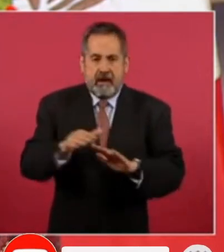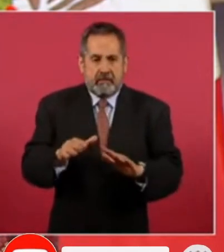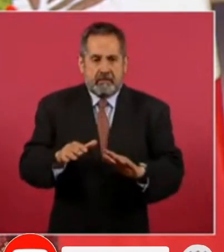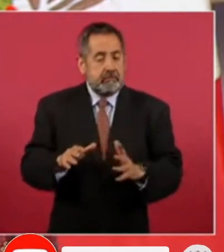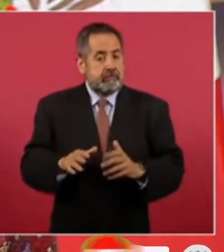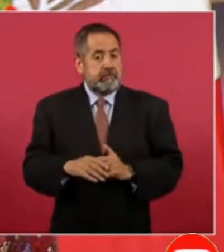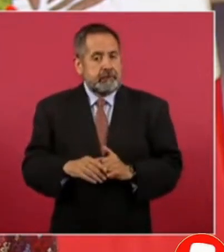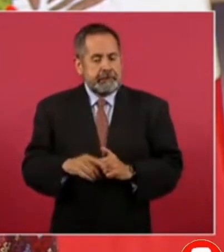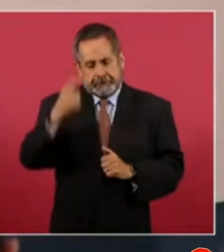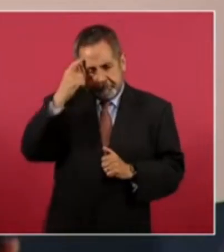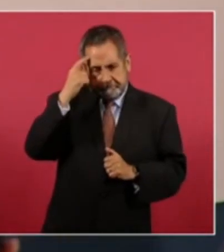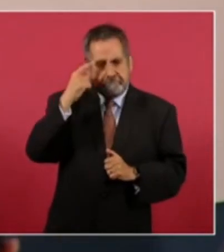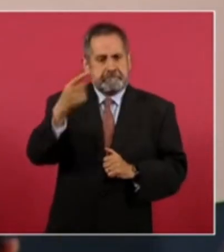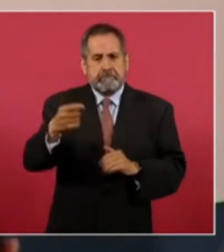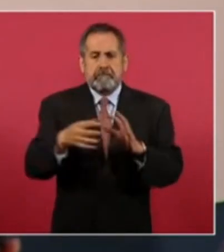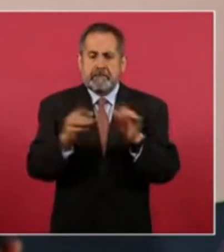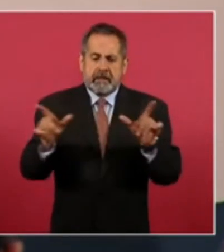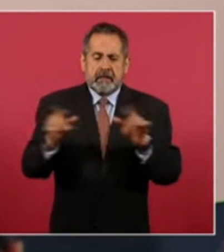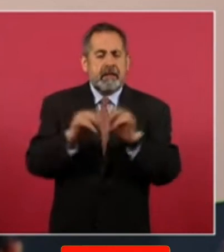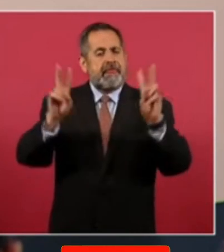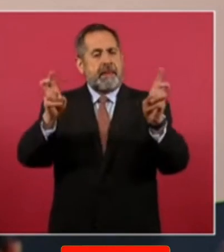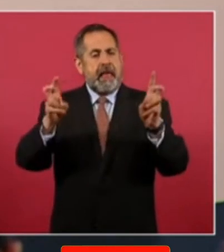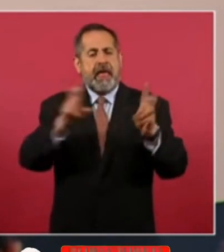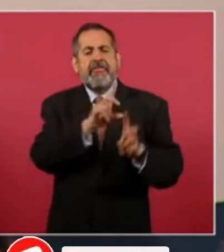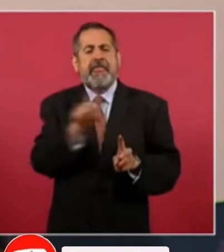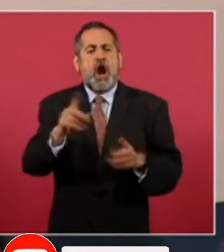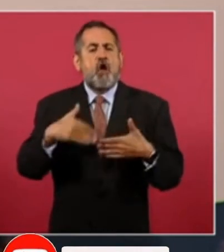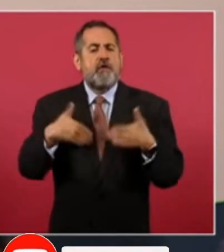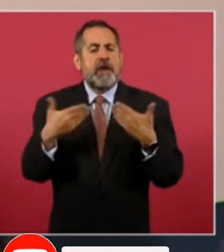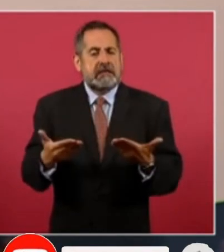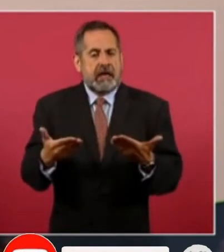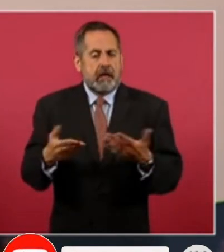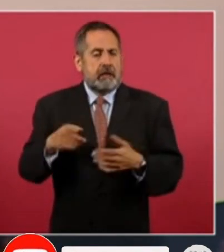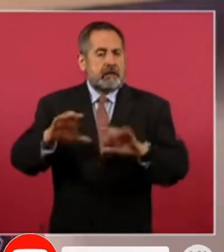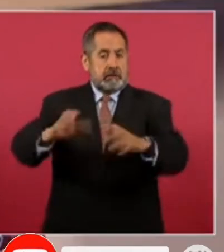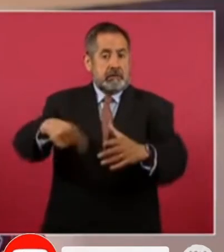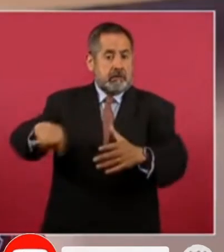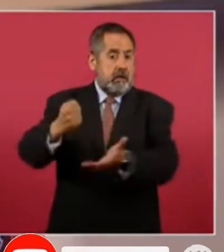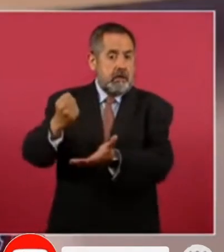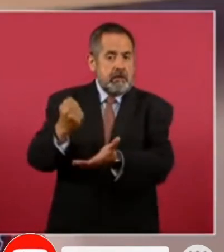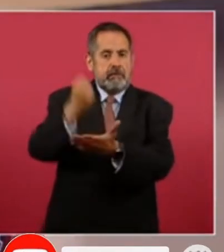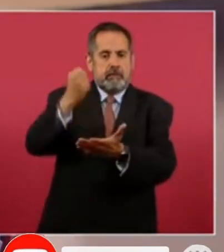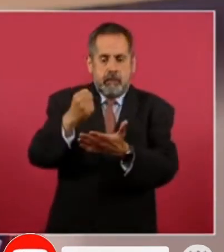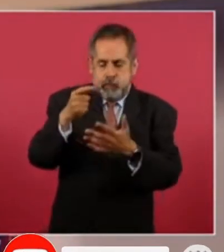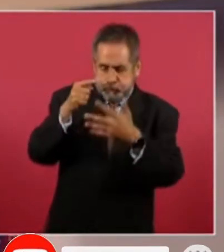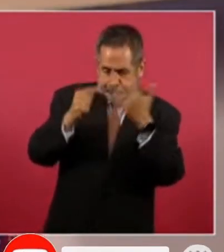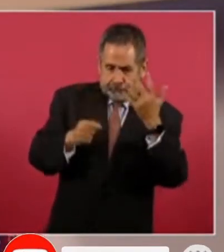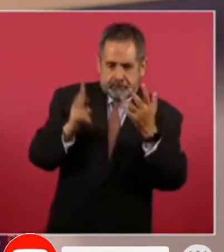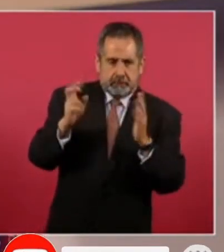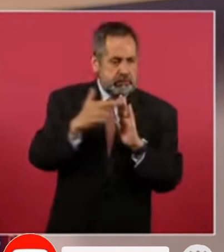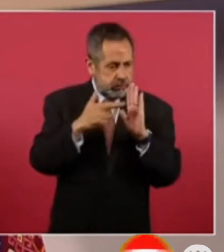el régimen simplificado de confianza, que fue enriquecido y aprobado en el Congreso. Con este régimen